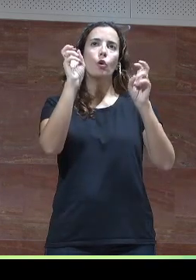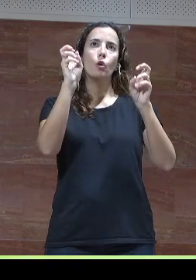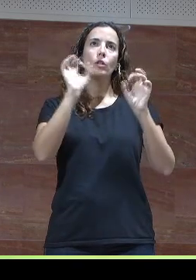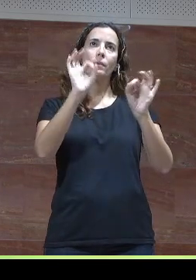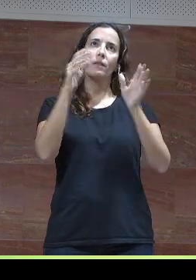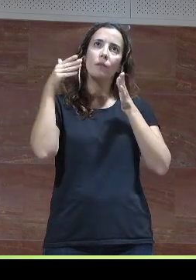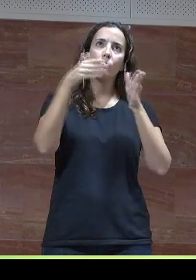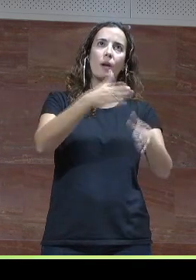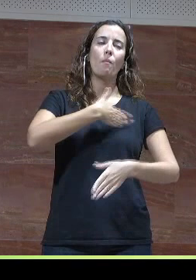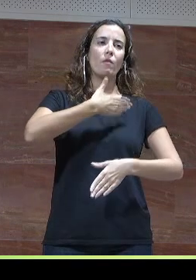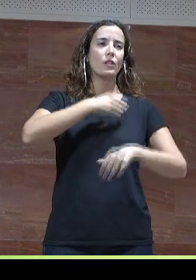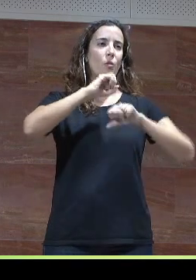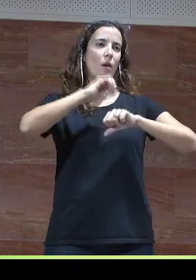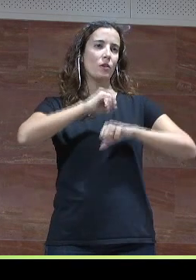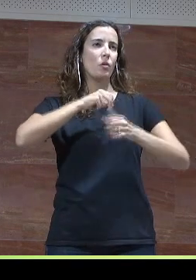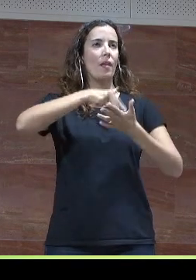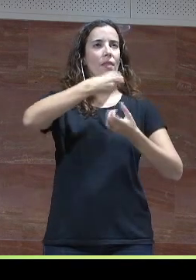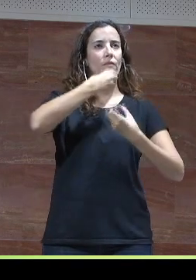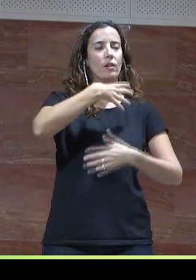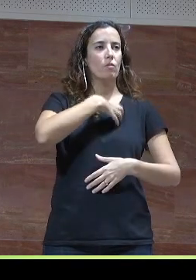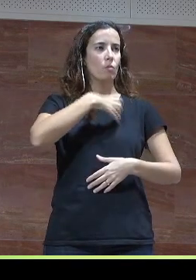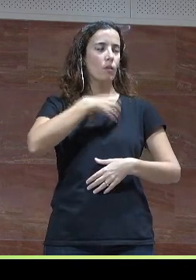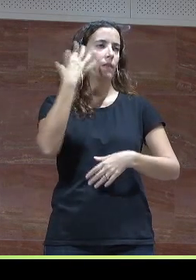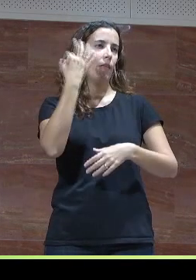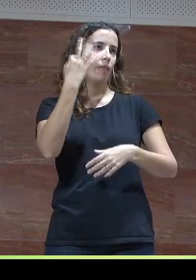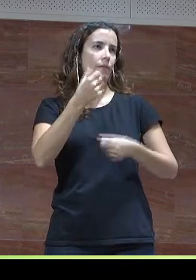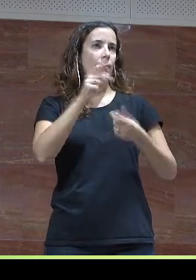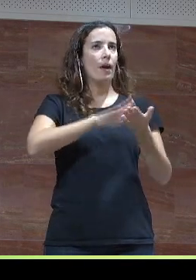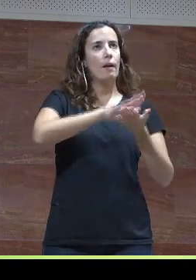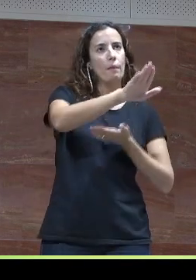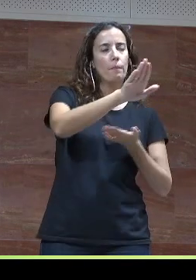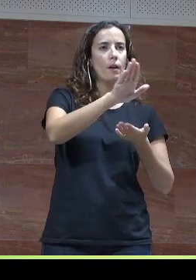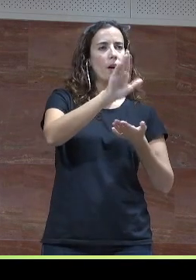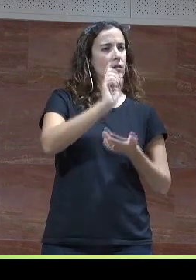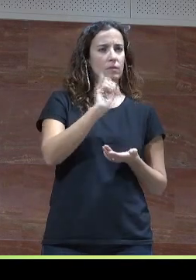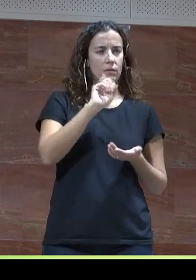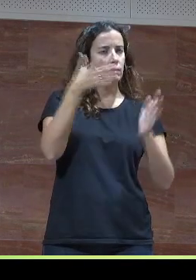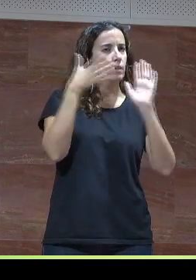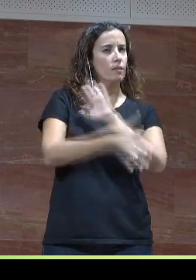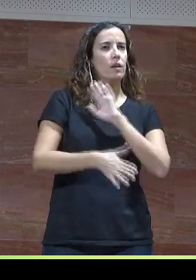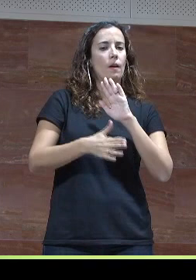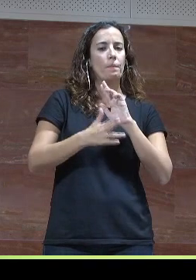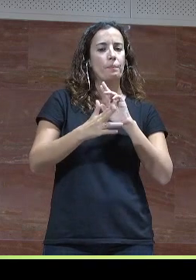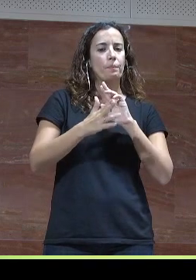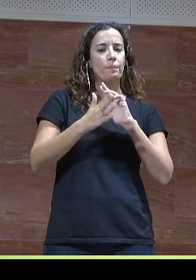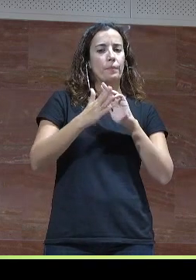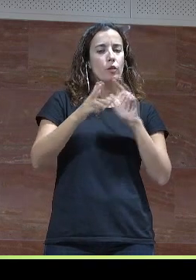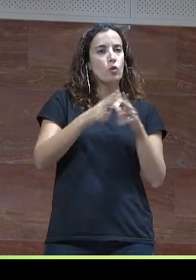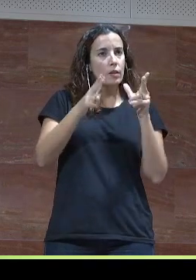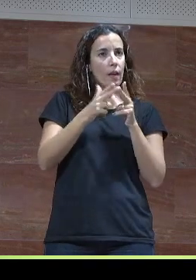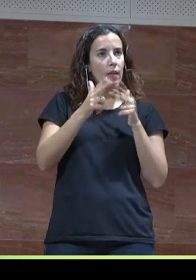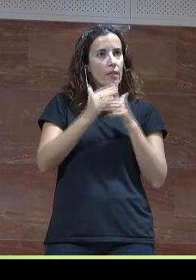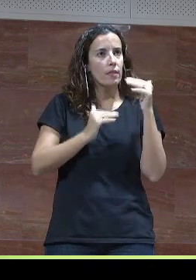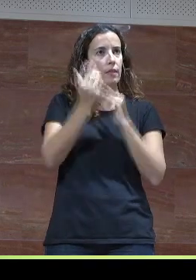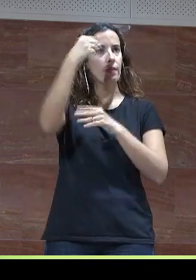el pobrecito mayor que no puede andar bien y que hay que ponerle una rampita, no, sino que tenemos que ir construyendo una sociedad en la